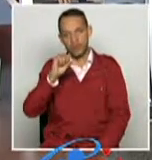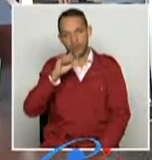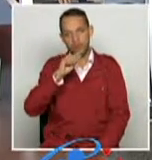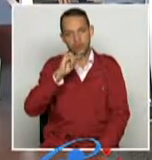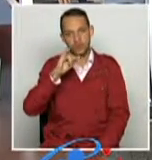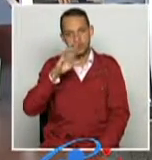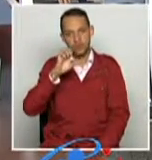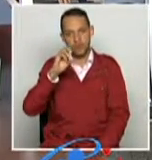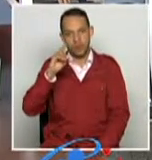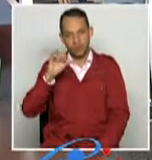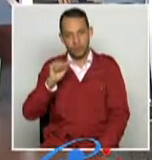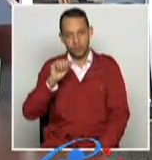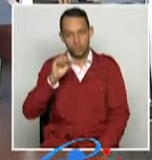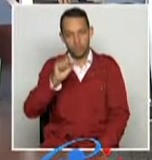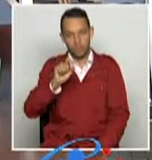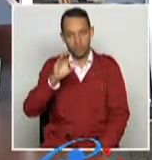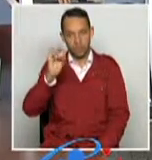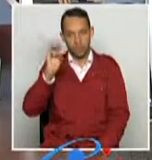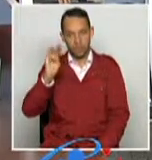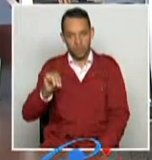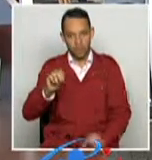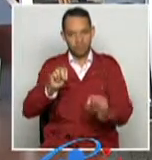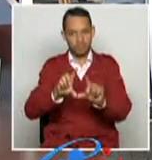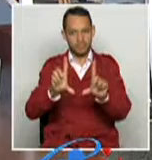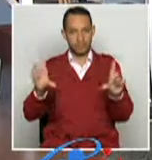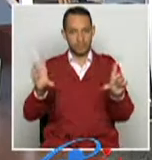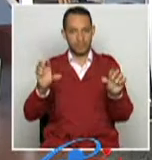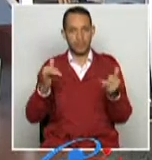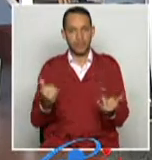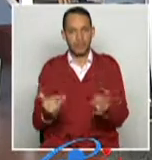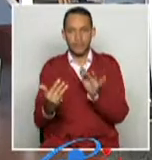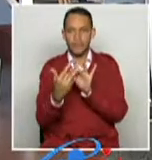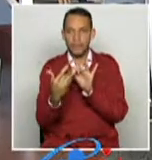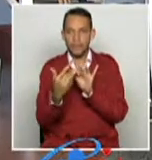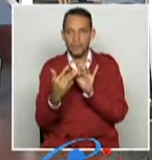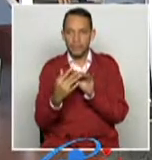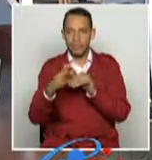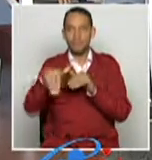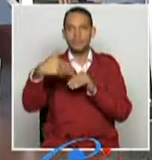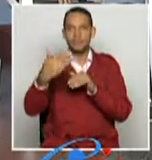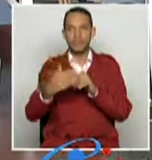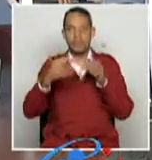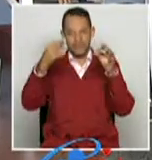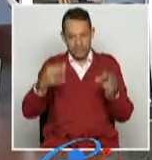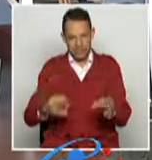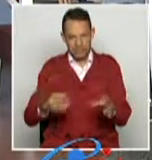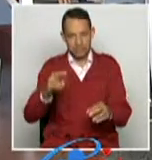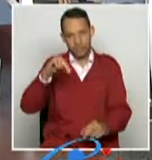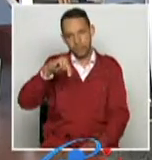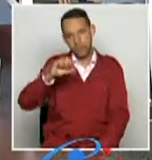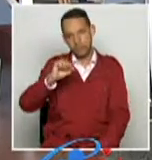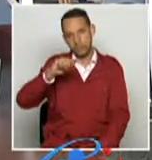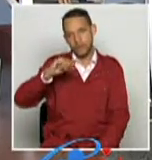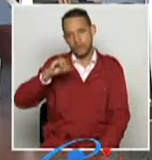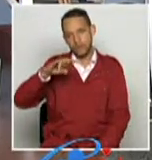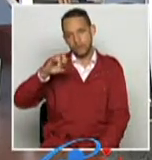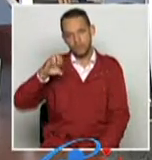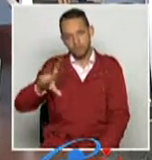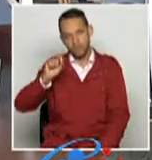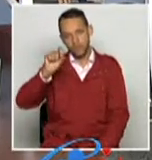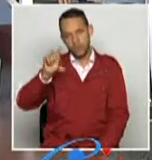aprender ayurveda. Vienen cosas muy interesantes que vamos a hablar en posteriores programas. Natuveda.com y ahí está para el slash que